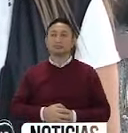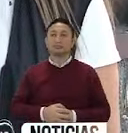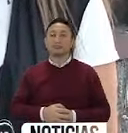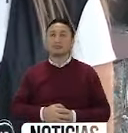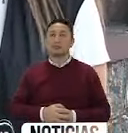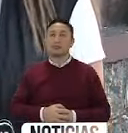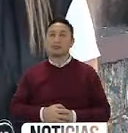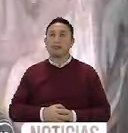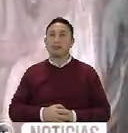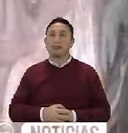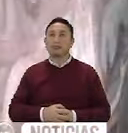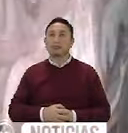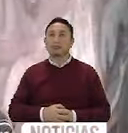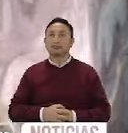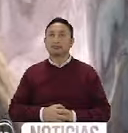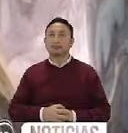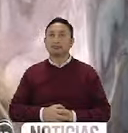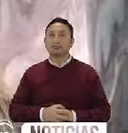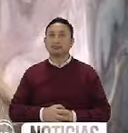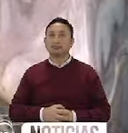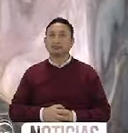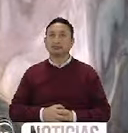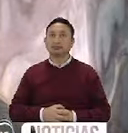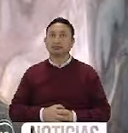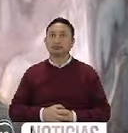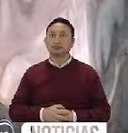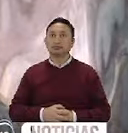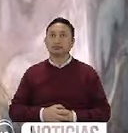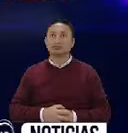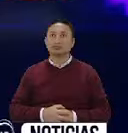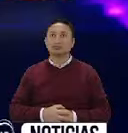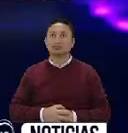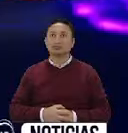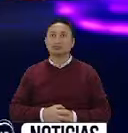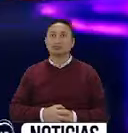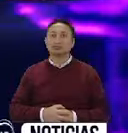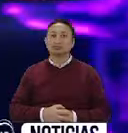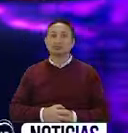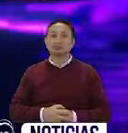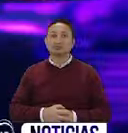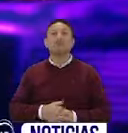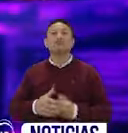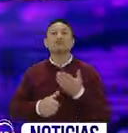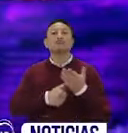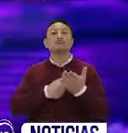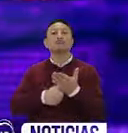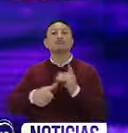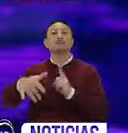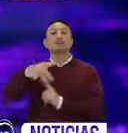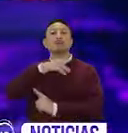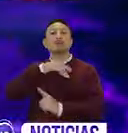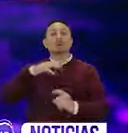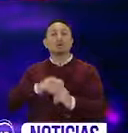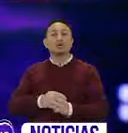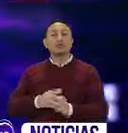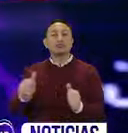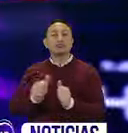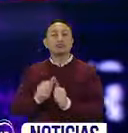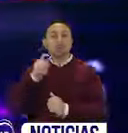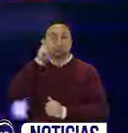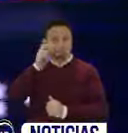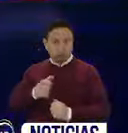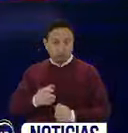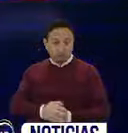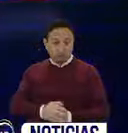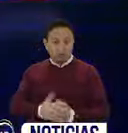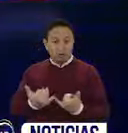Casa, informó Mía Sabeli Carrera. El Ministerio de Ambiente, junto a la Fiscalía General del